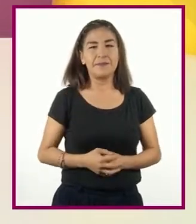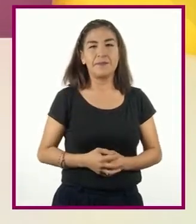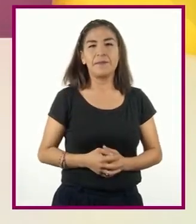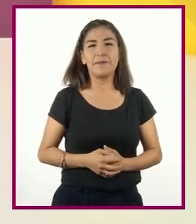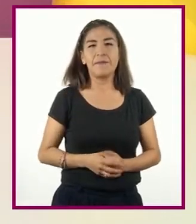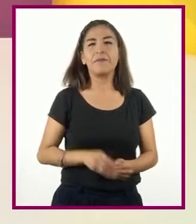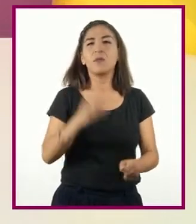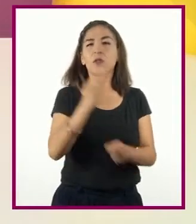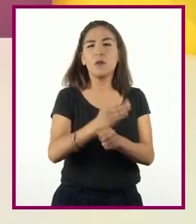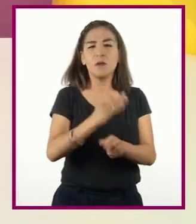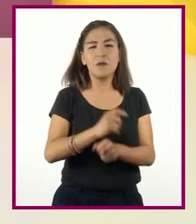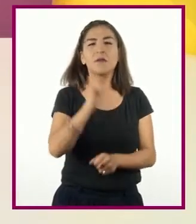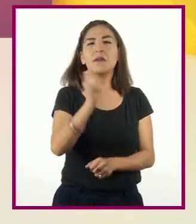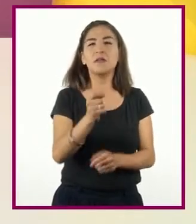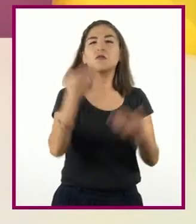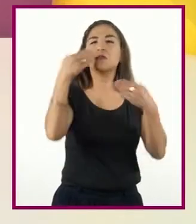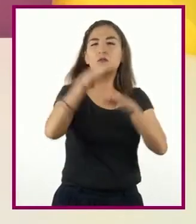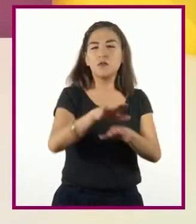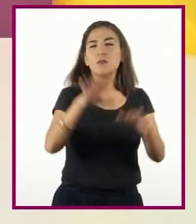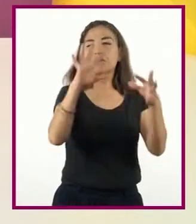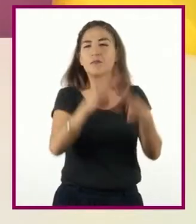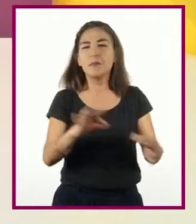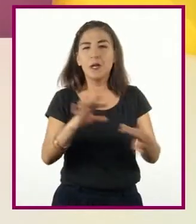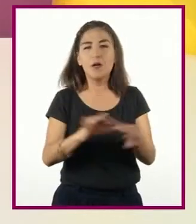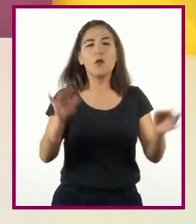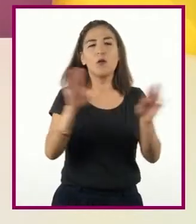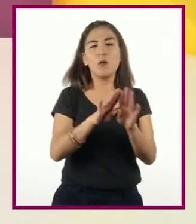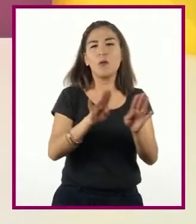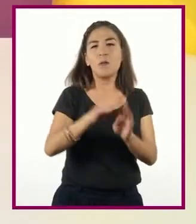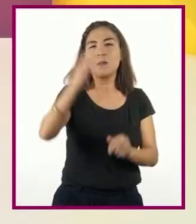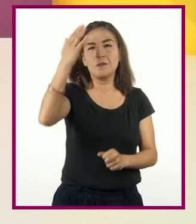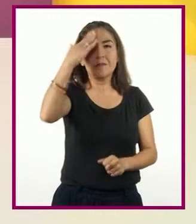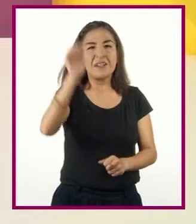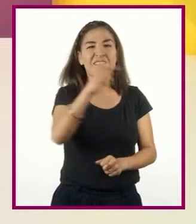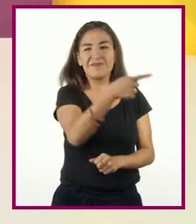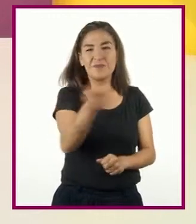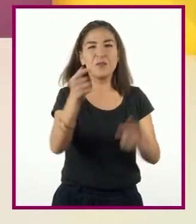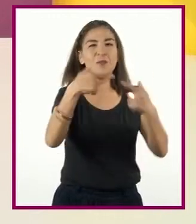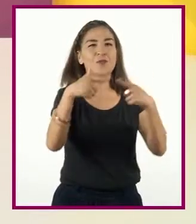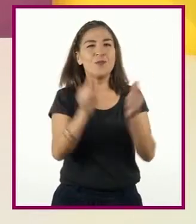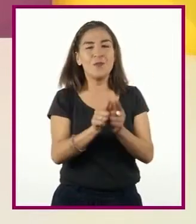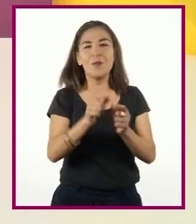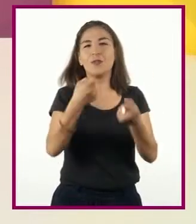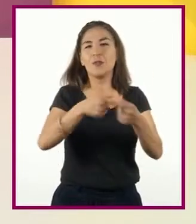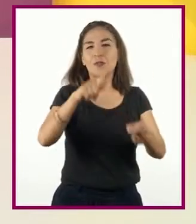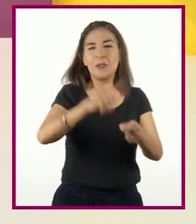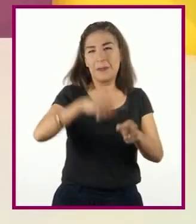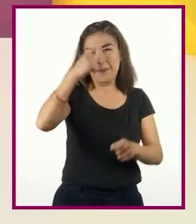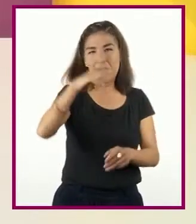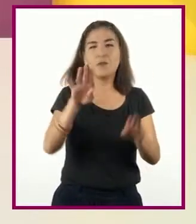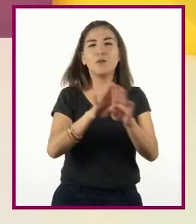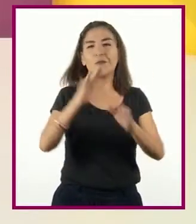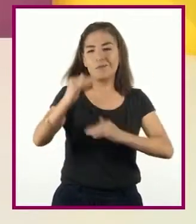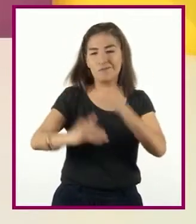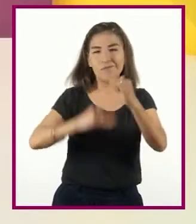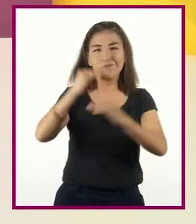En esta sesión se ahondará respecto a la influencia que ejercen los grupos sociales en la construcción de la